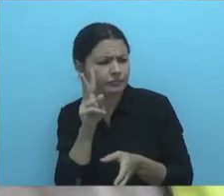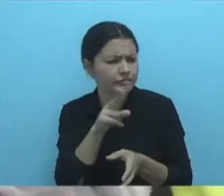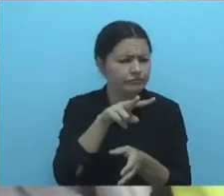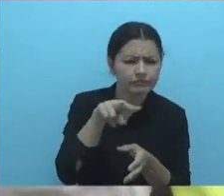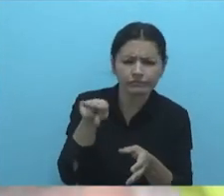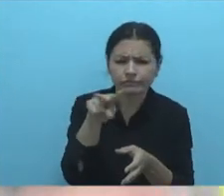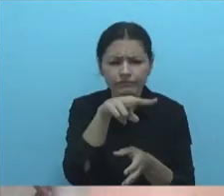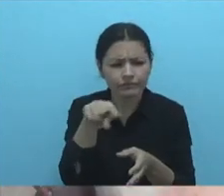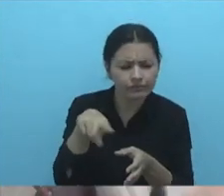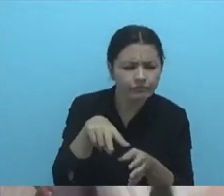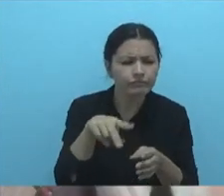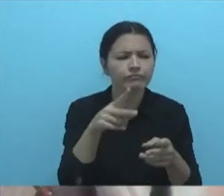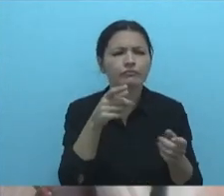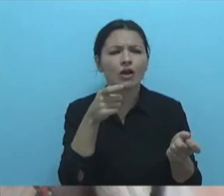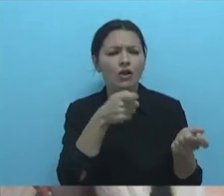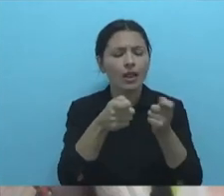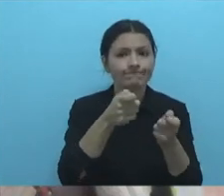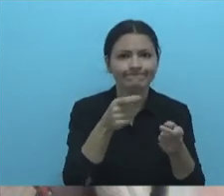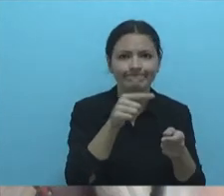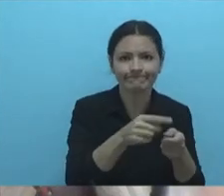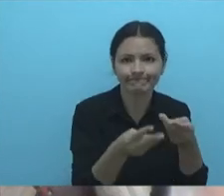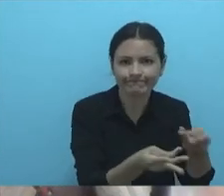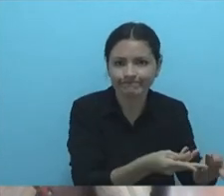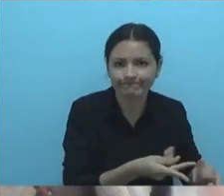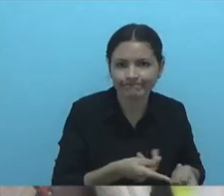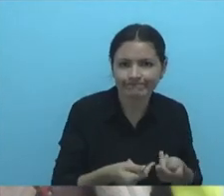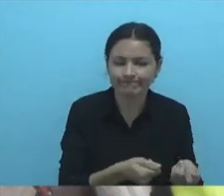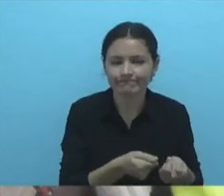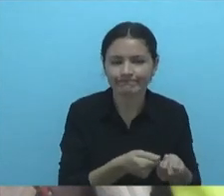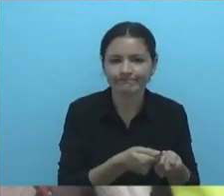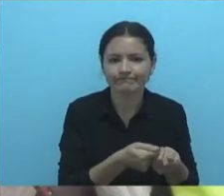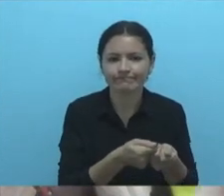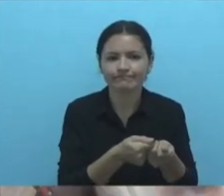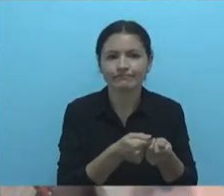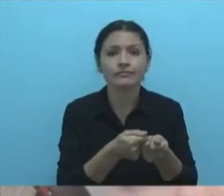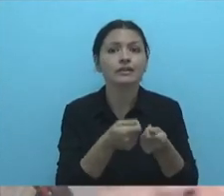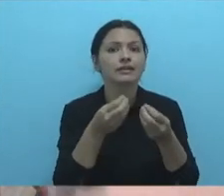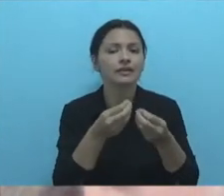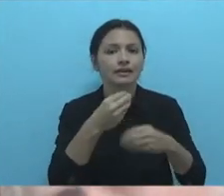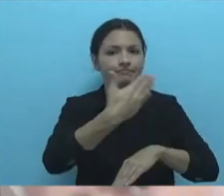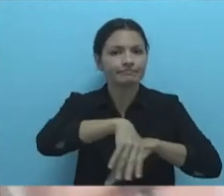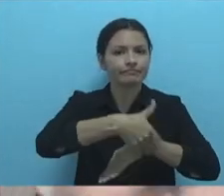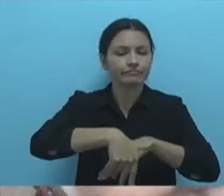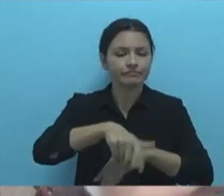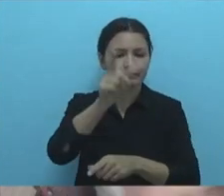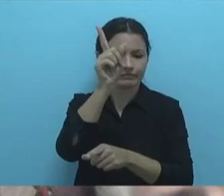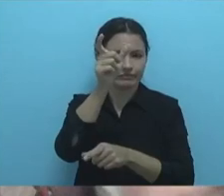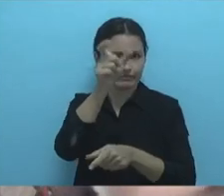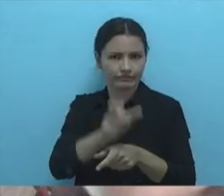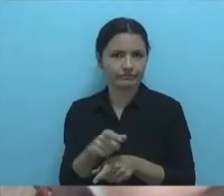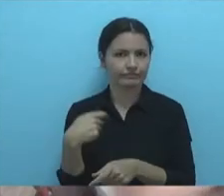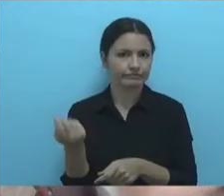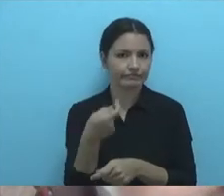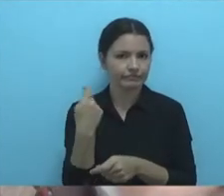recaudación porque era una caja negra recaudatoria del ejercicio de la prostitución de la persecución